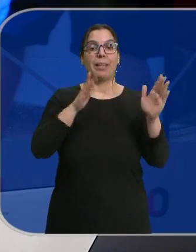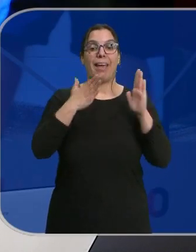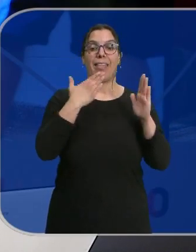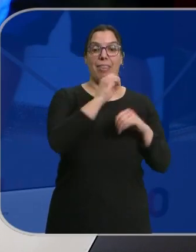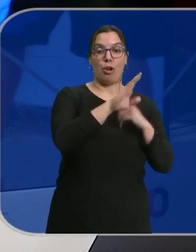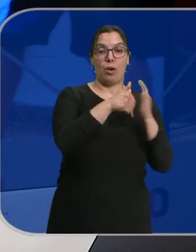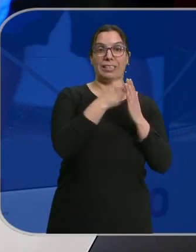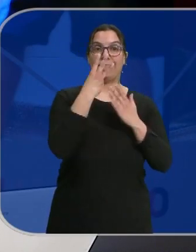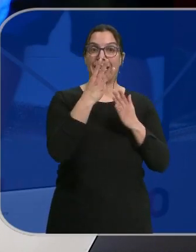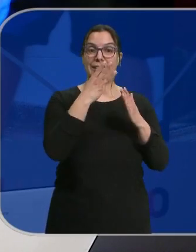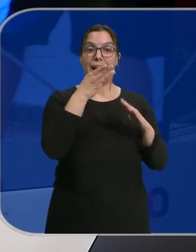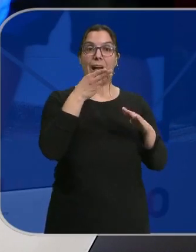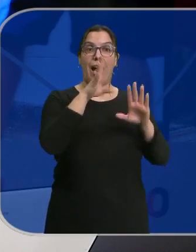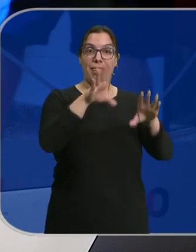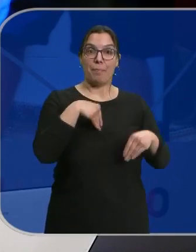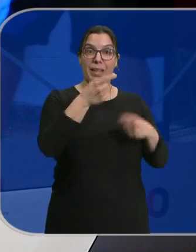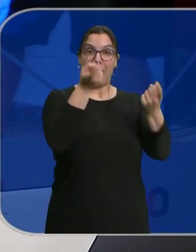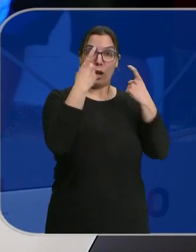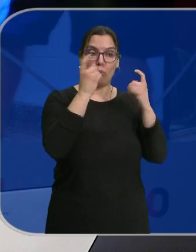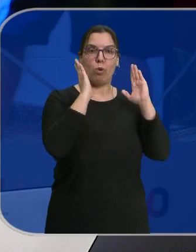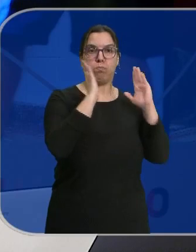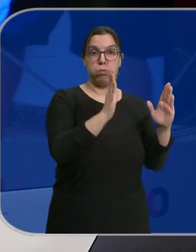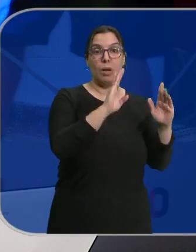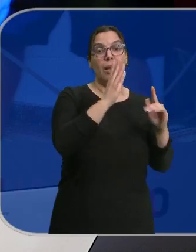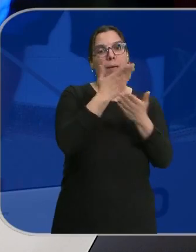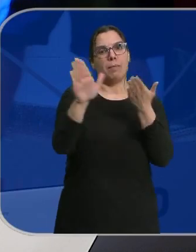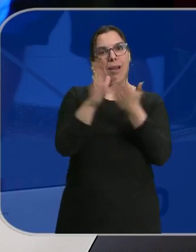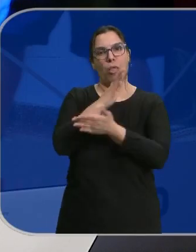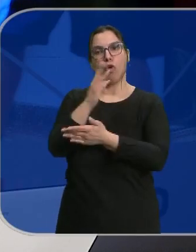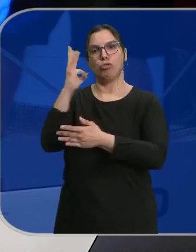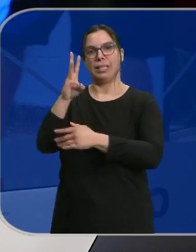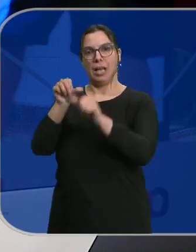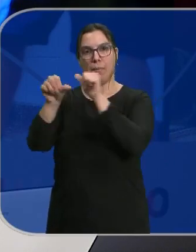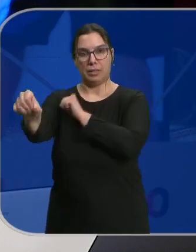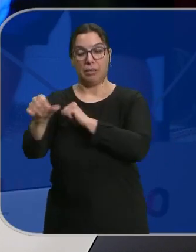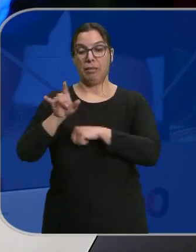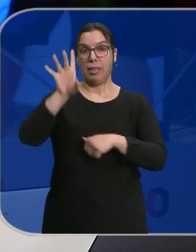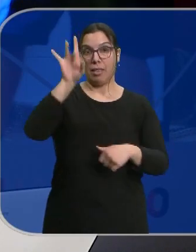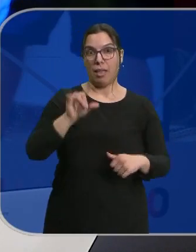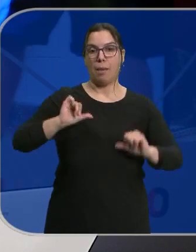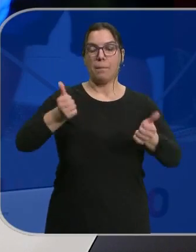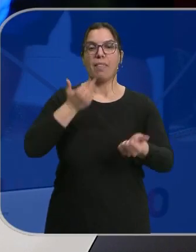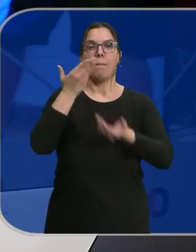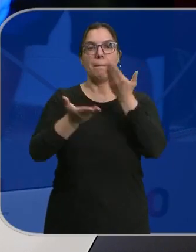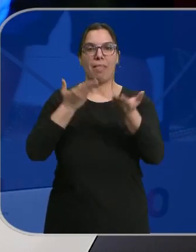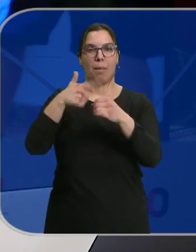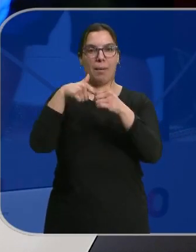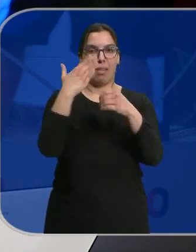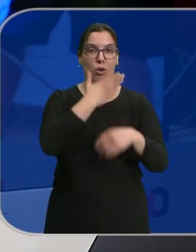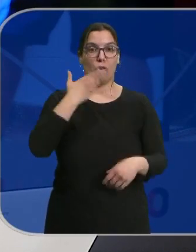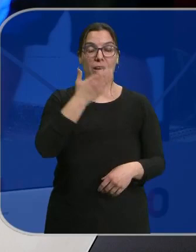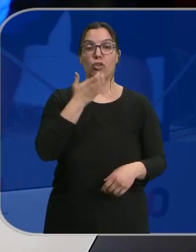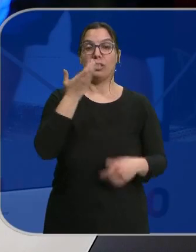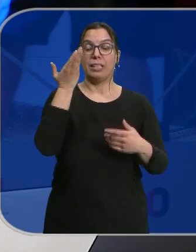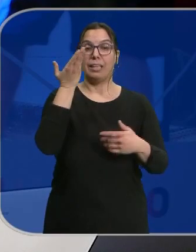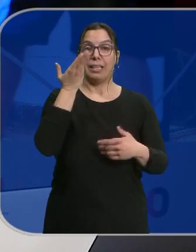3 años tiene sus normas de admisión y el siguiente las suyas. En 15 días se inicia el proceso de solicitud de plaza en los colegios y las familias con niños